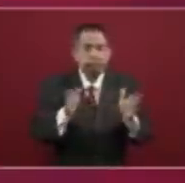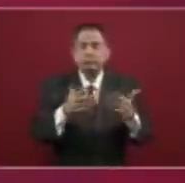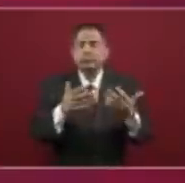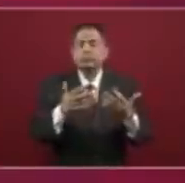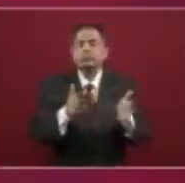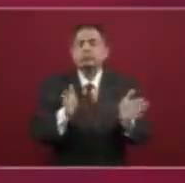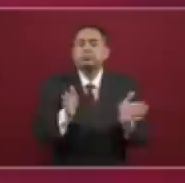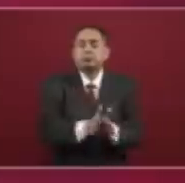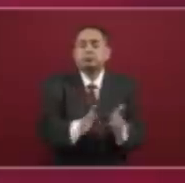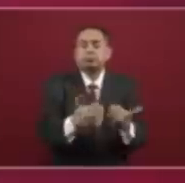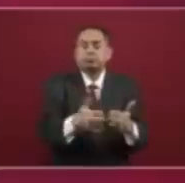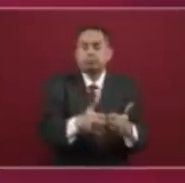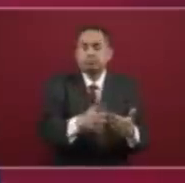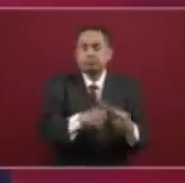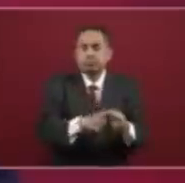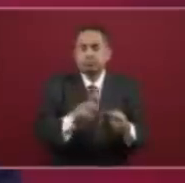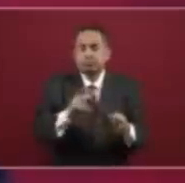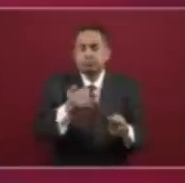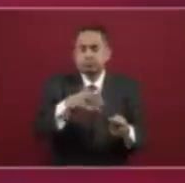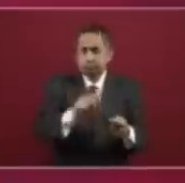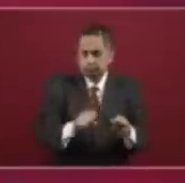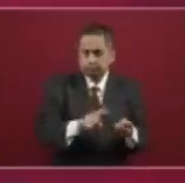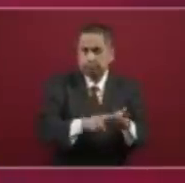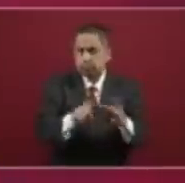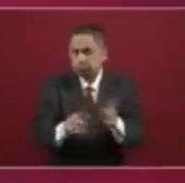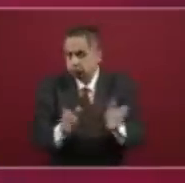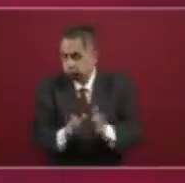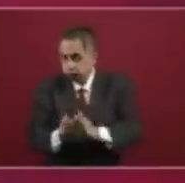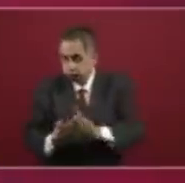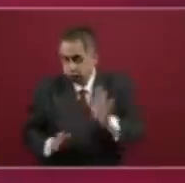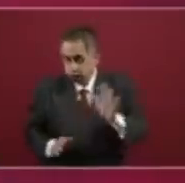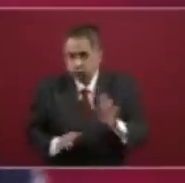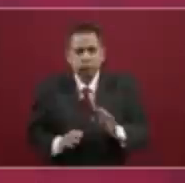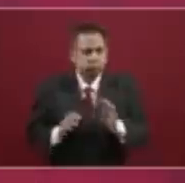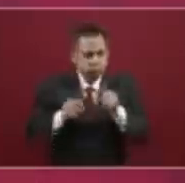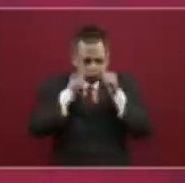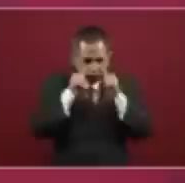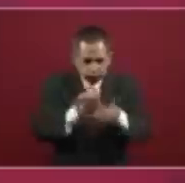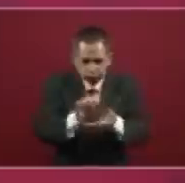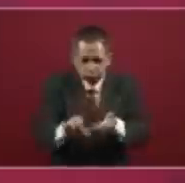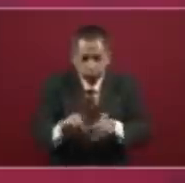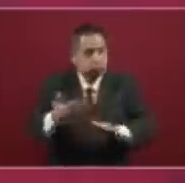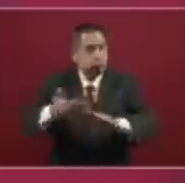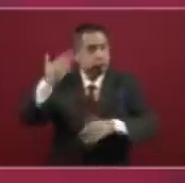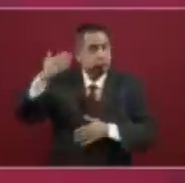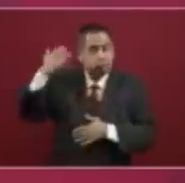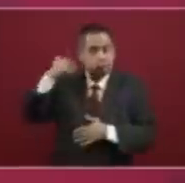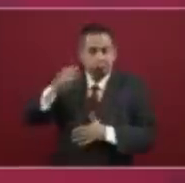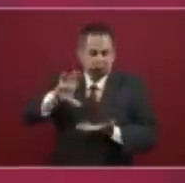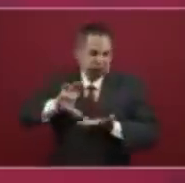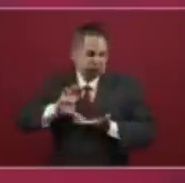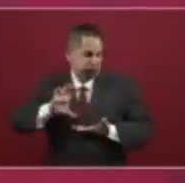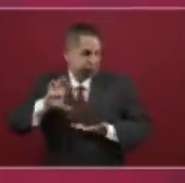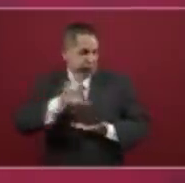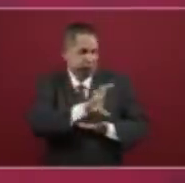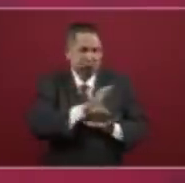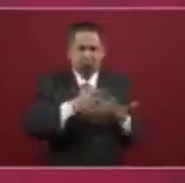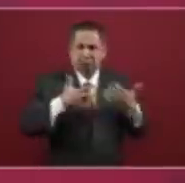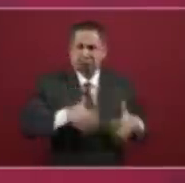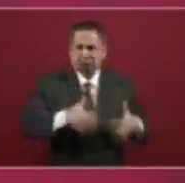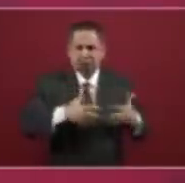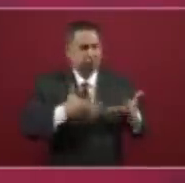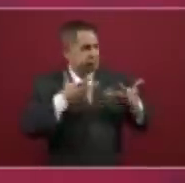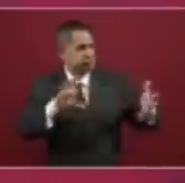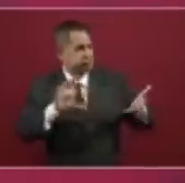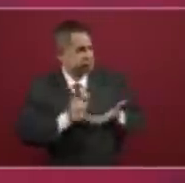pequeños productores y antes todo el subsidio iba dirigido a los grandes